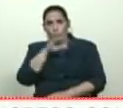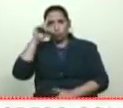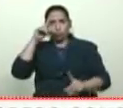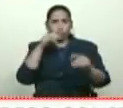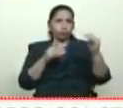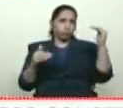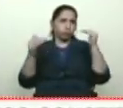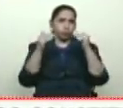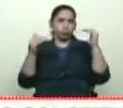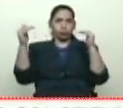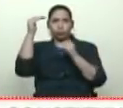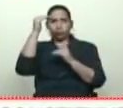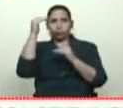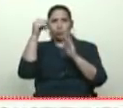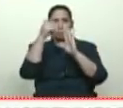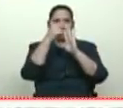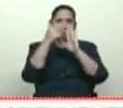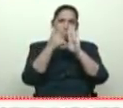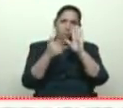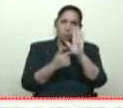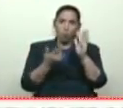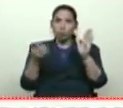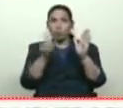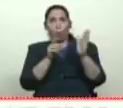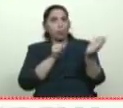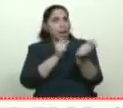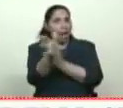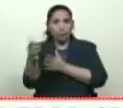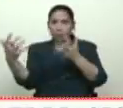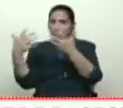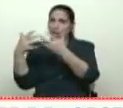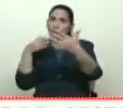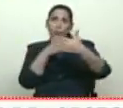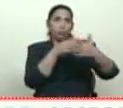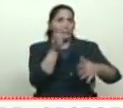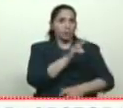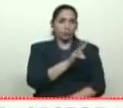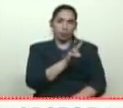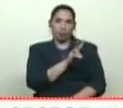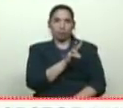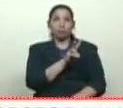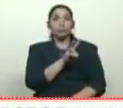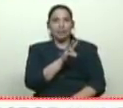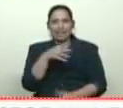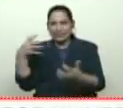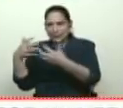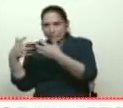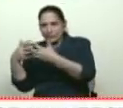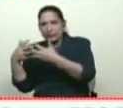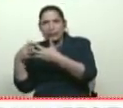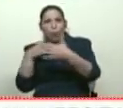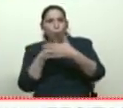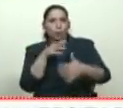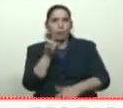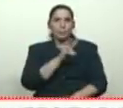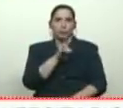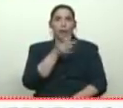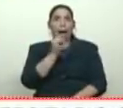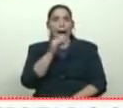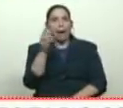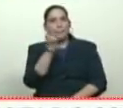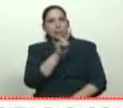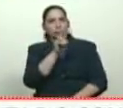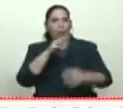indicadores extraordinarios. No es gratis la guerra contra Venezuela. La guerra contra Venezuela es porque en Venezuela se estaba